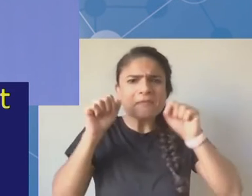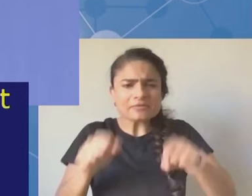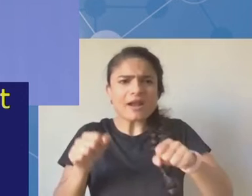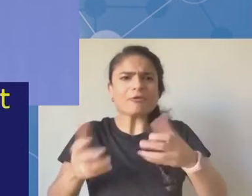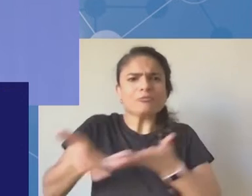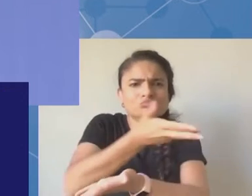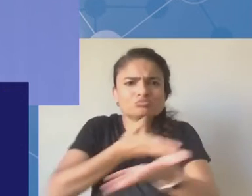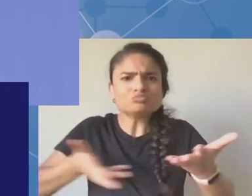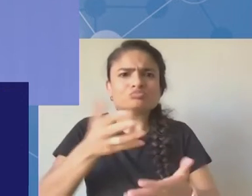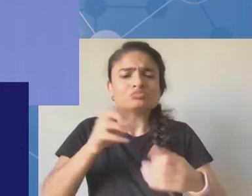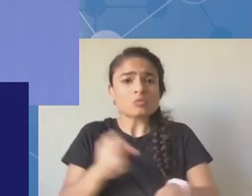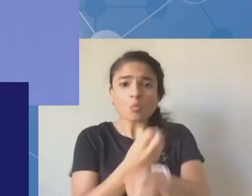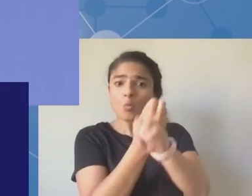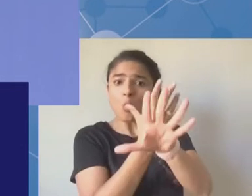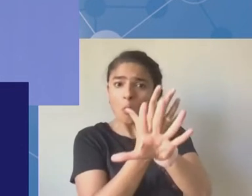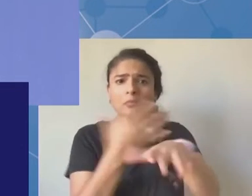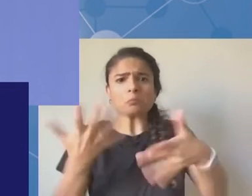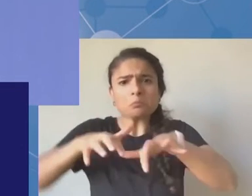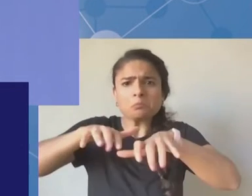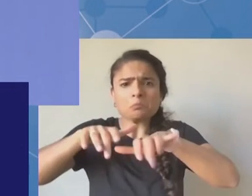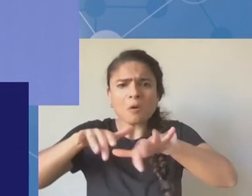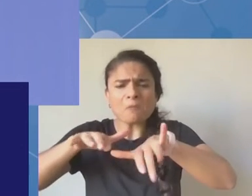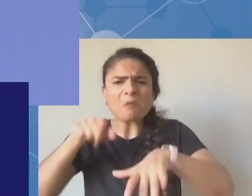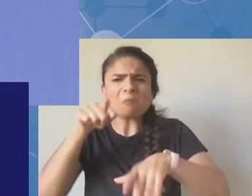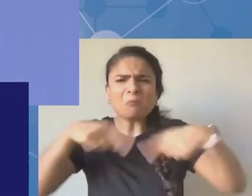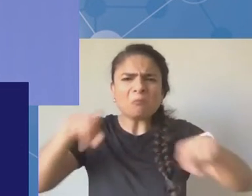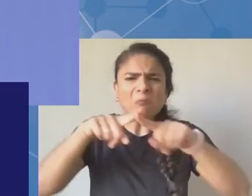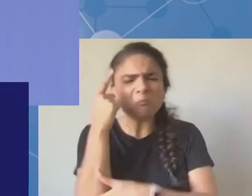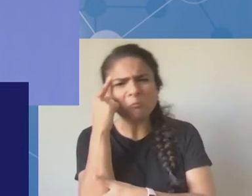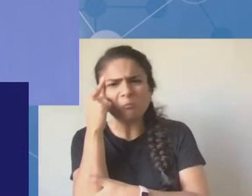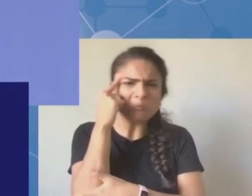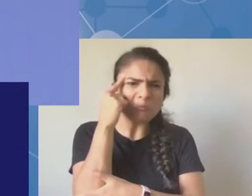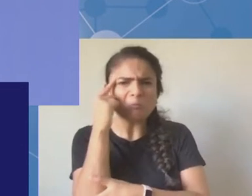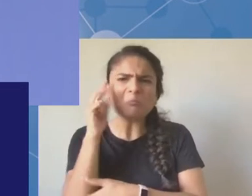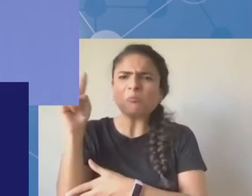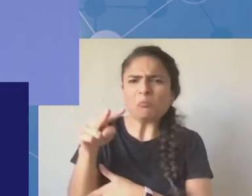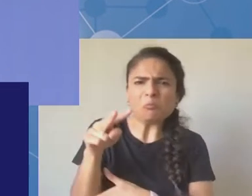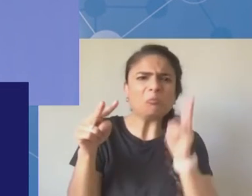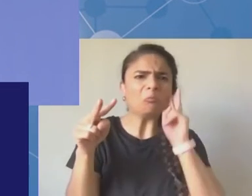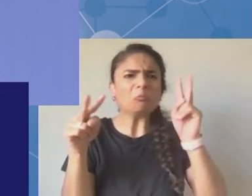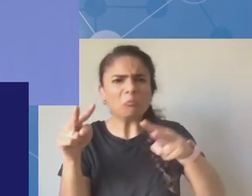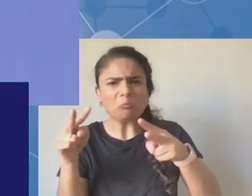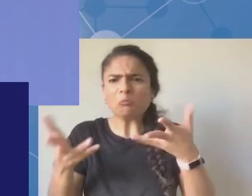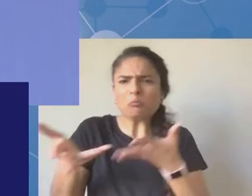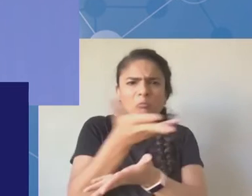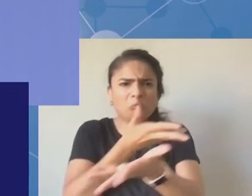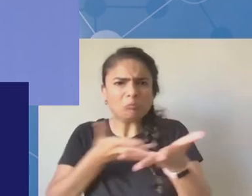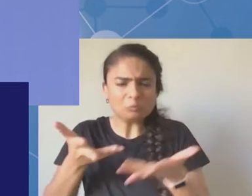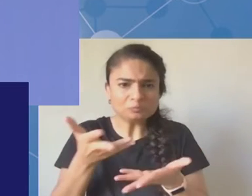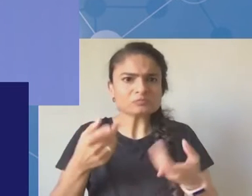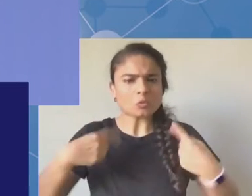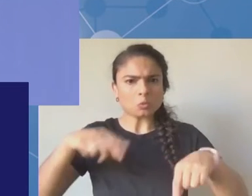ido bien? ¿Qué ha ido mal? ¿Qué es lo que querrían corregir o mejorar en las futuras ediciones